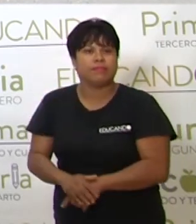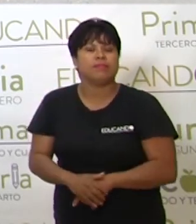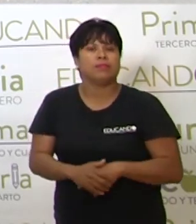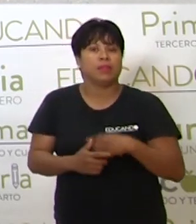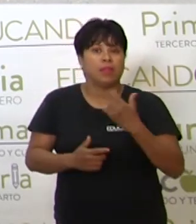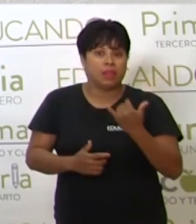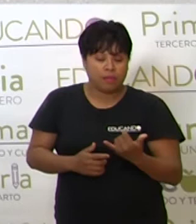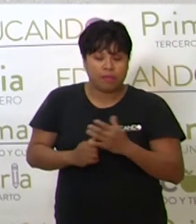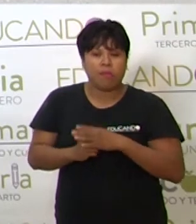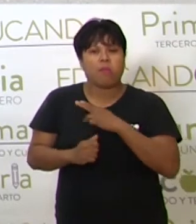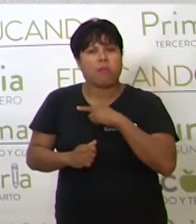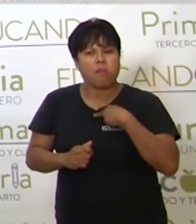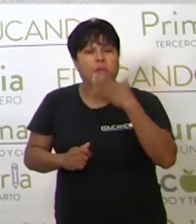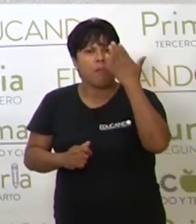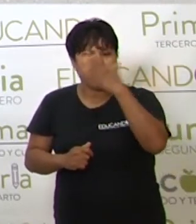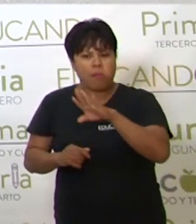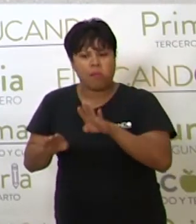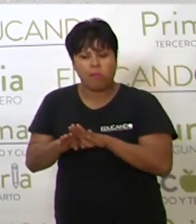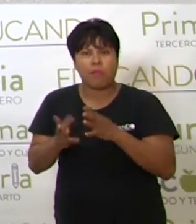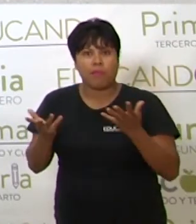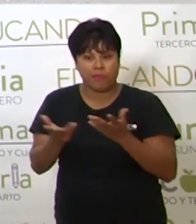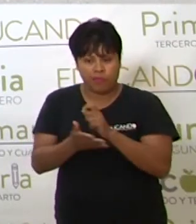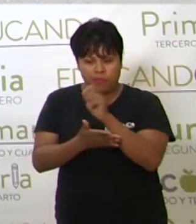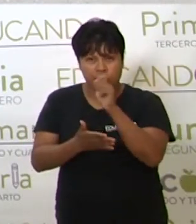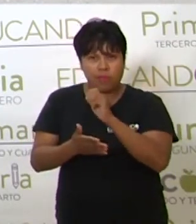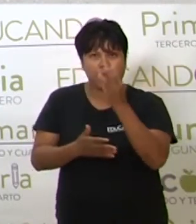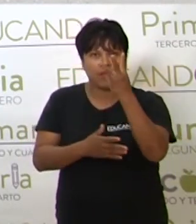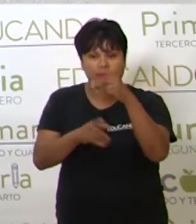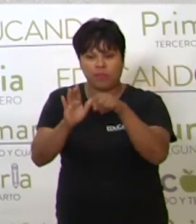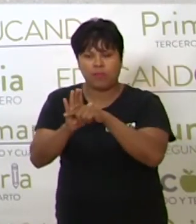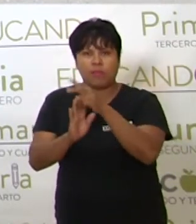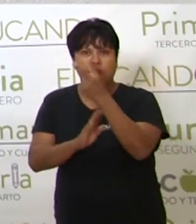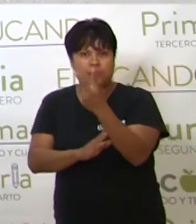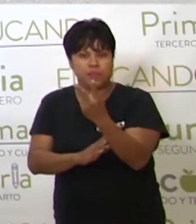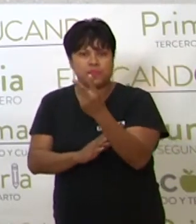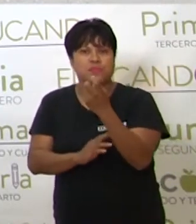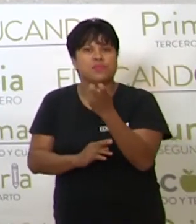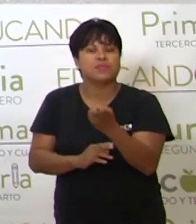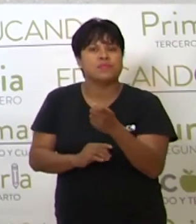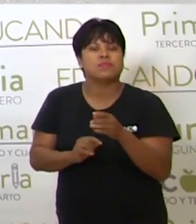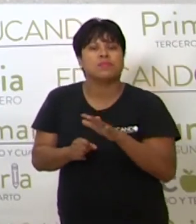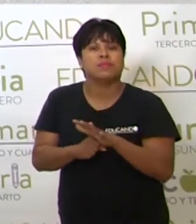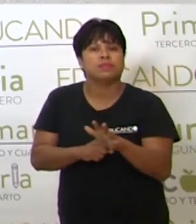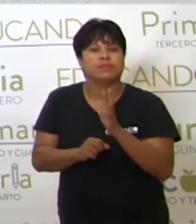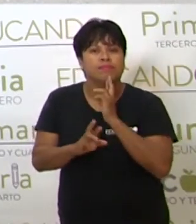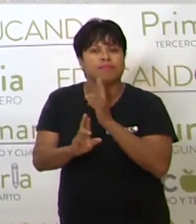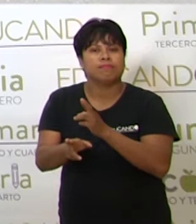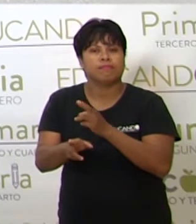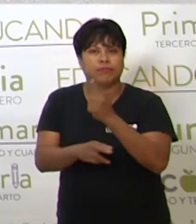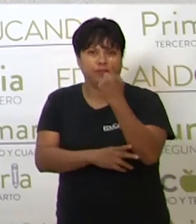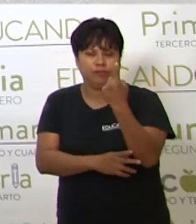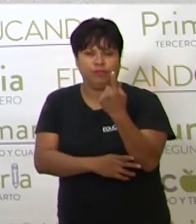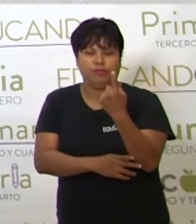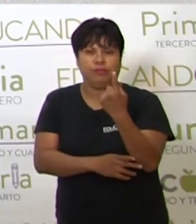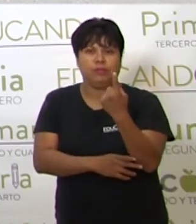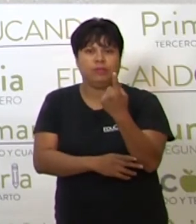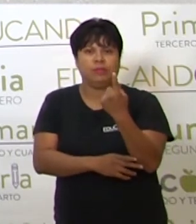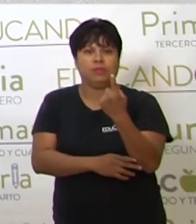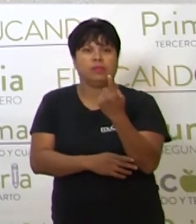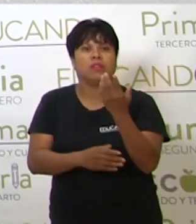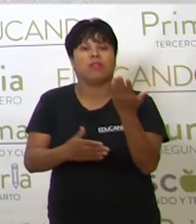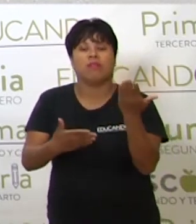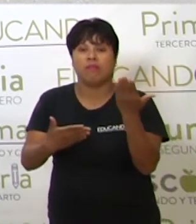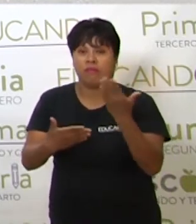y si sabemos que desarrollando el algoritmo 32 nos queda 1 nos